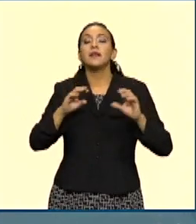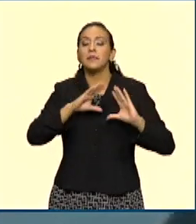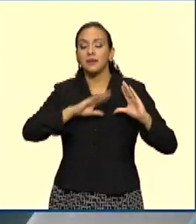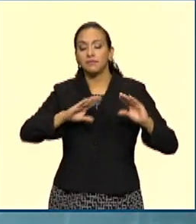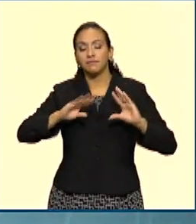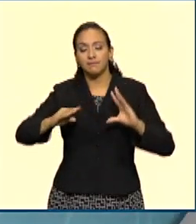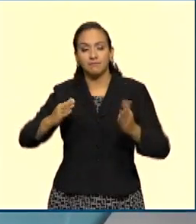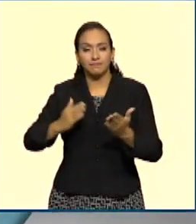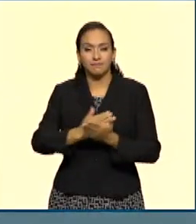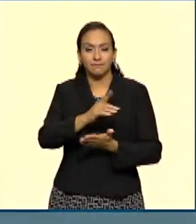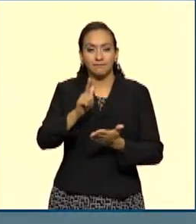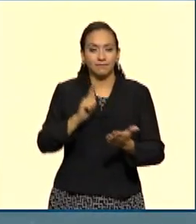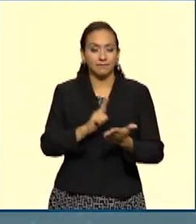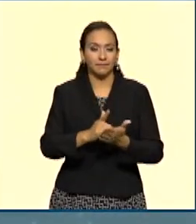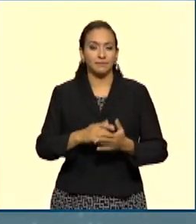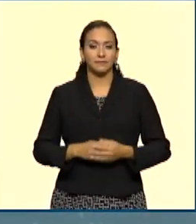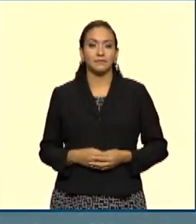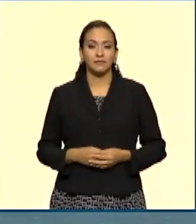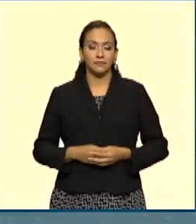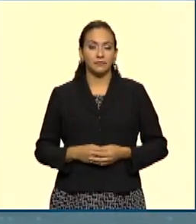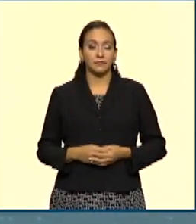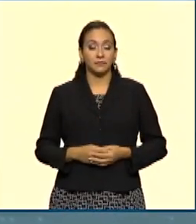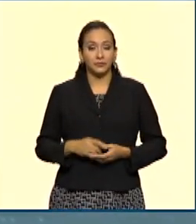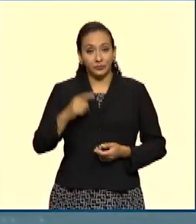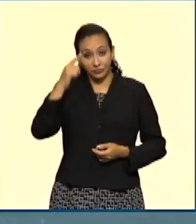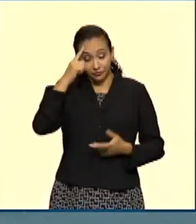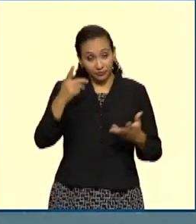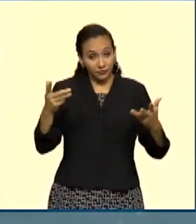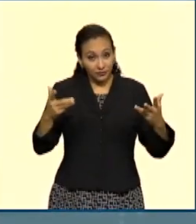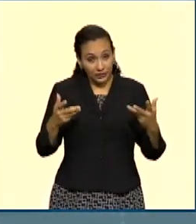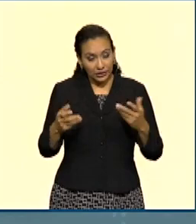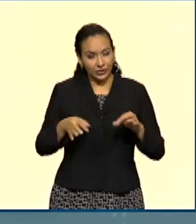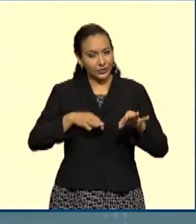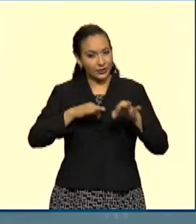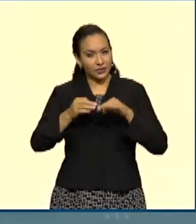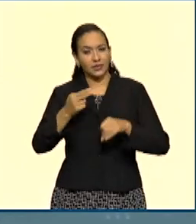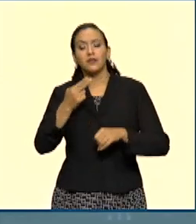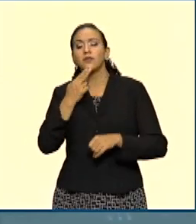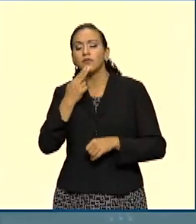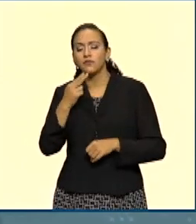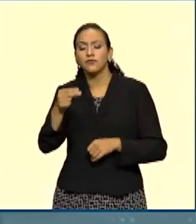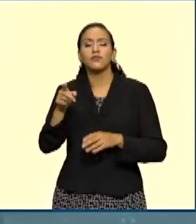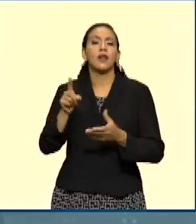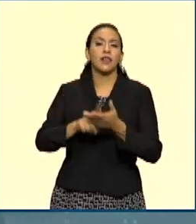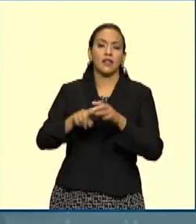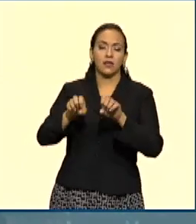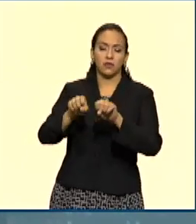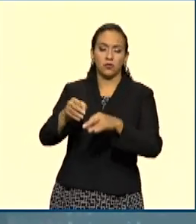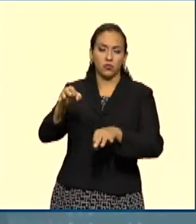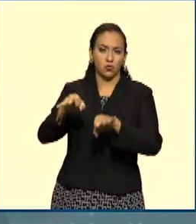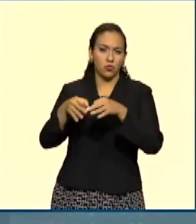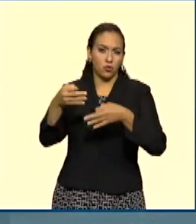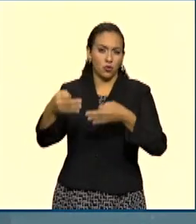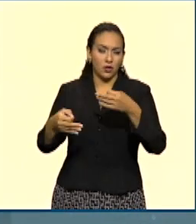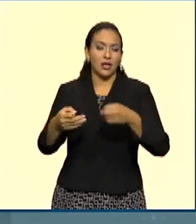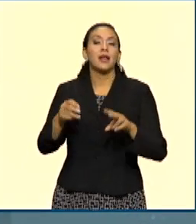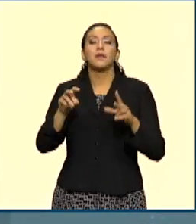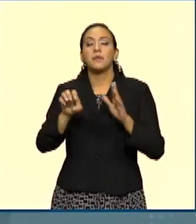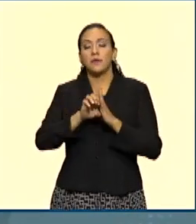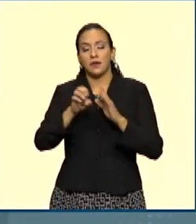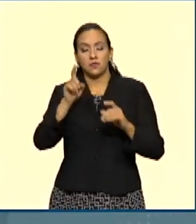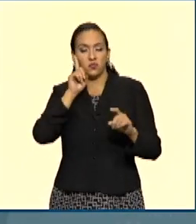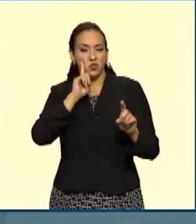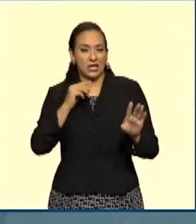justicia. Para garantizar la efectiva operación de los juzgados especializados en violencia familiar contra las